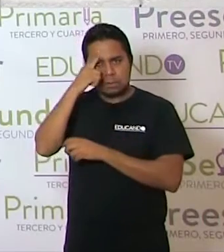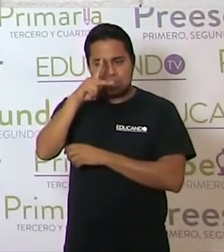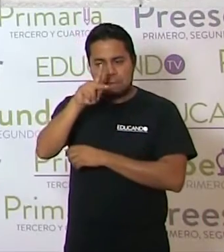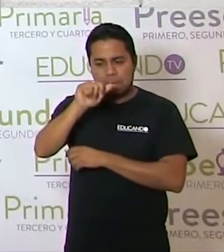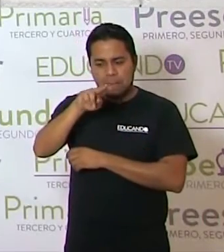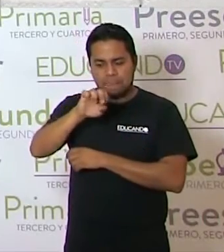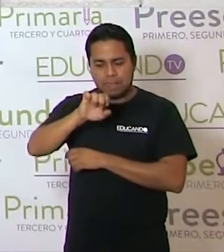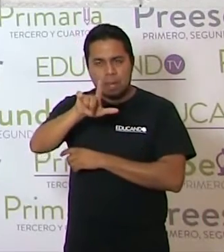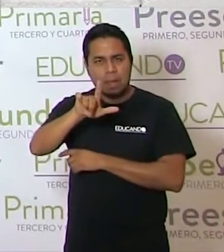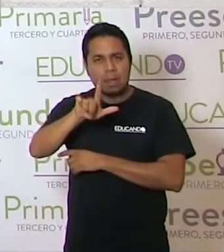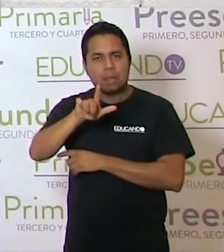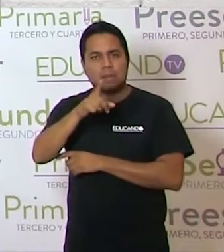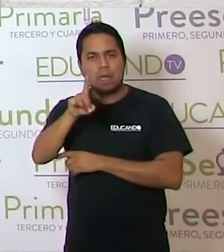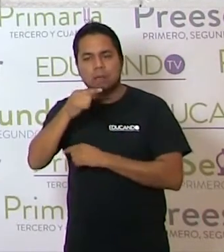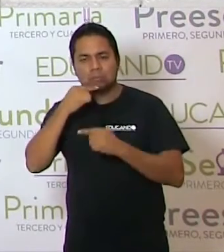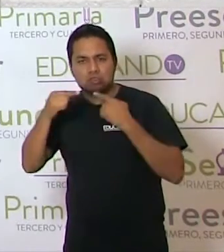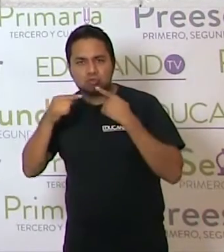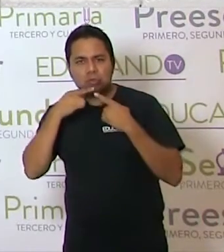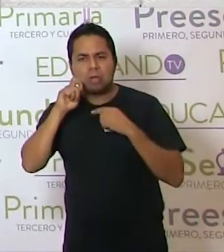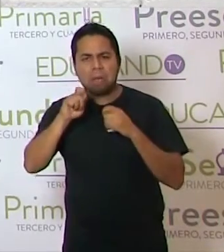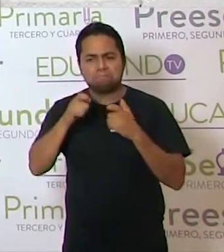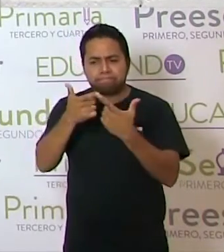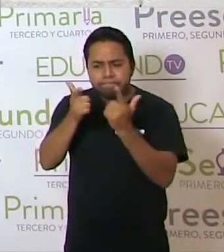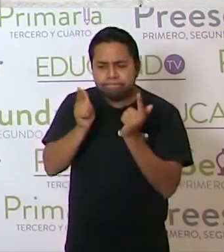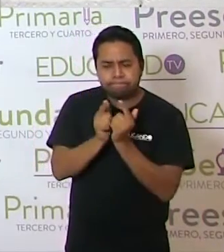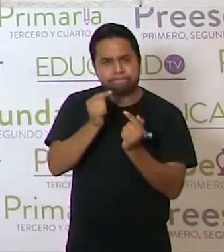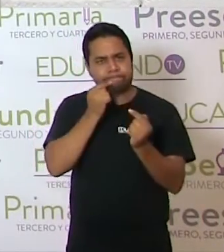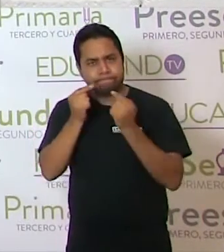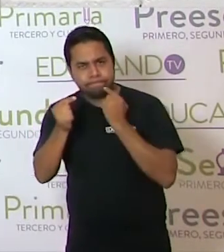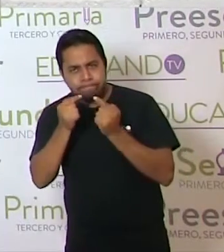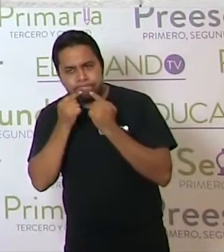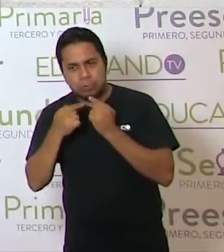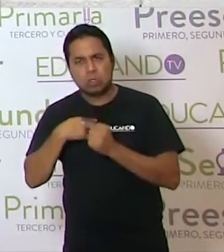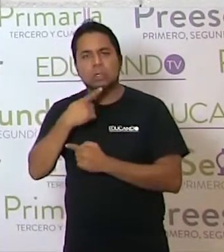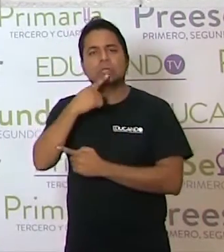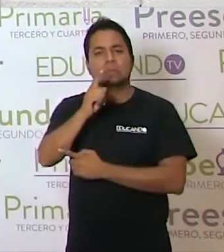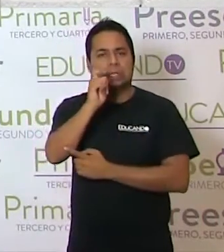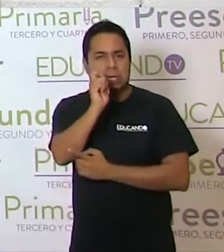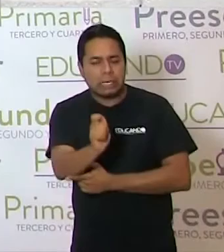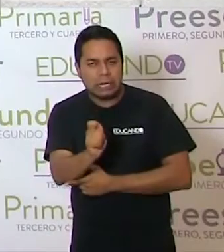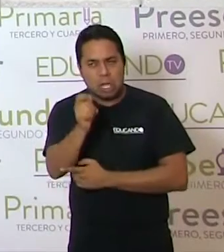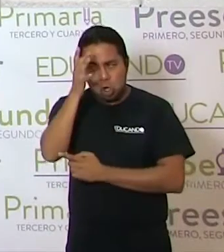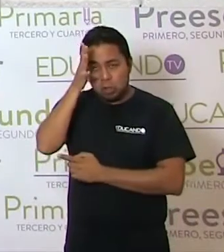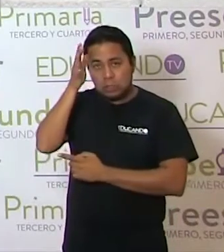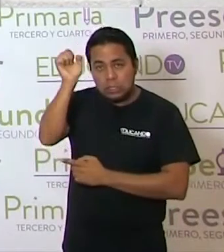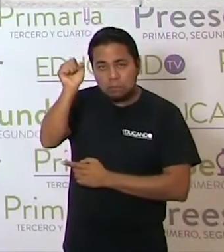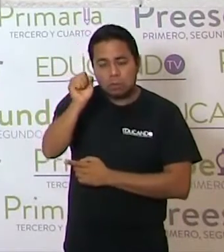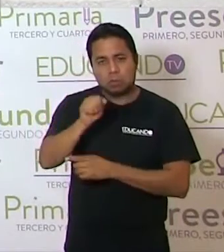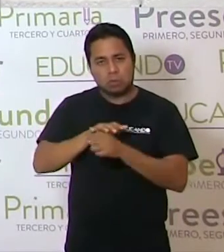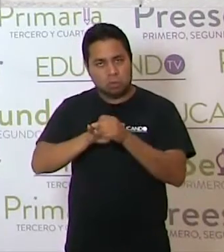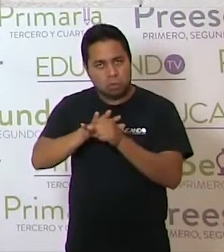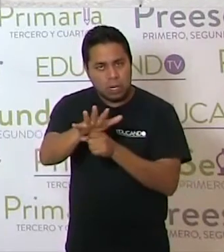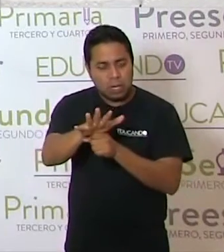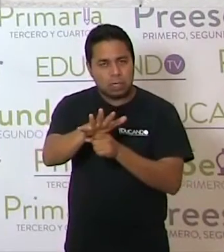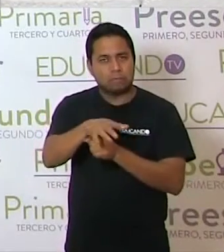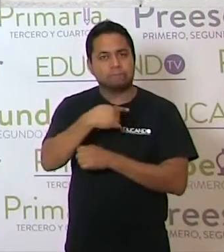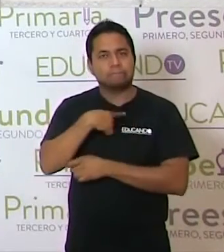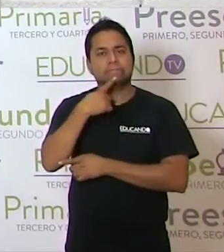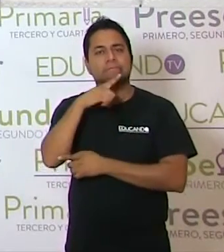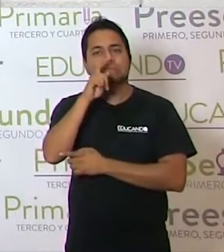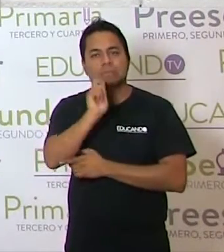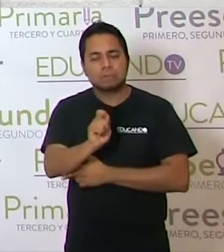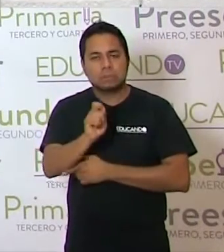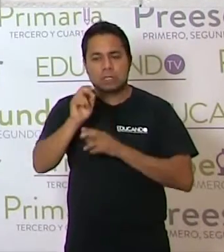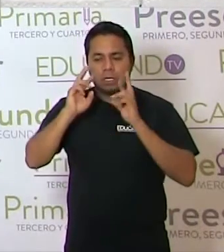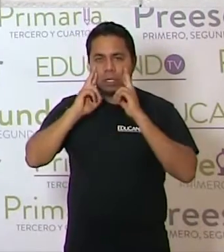discusión vimos un significado o un concepto el cual es una